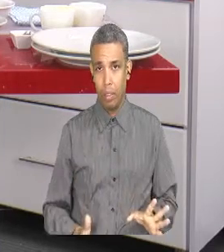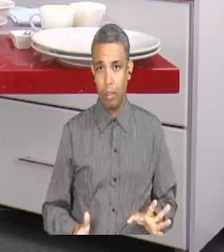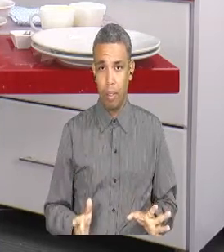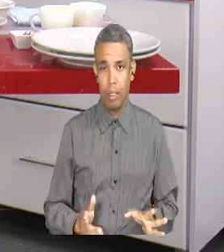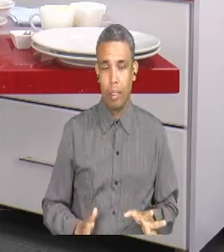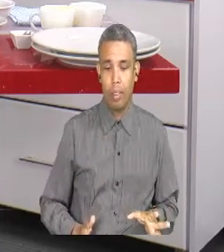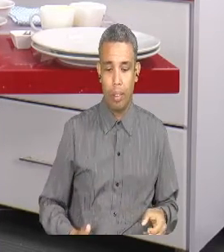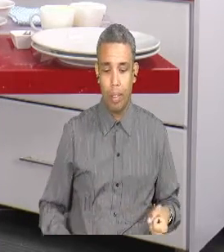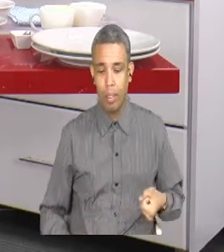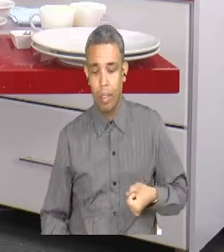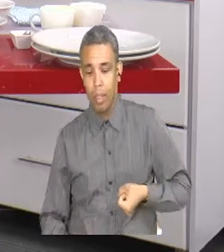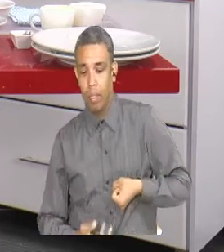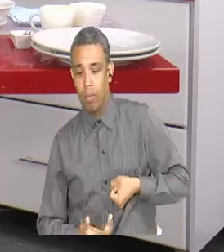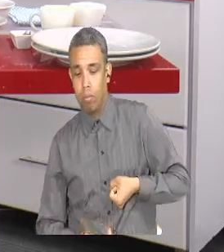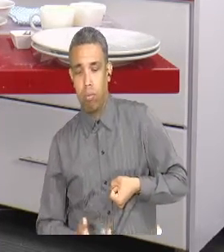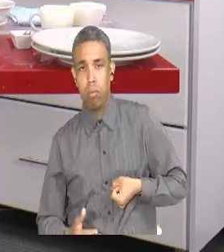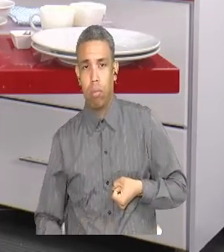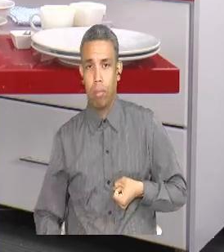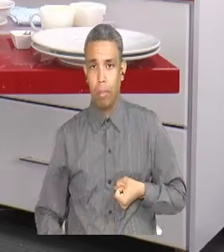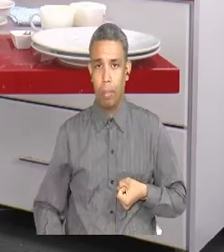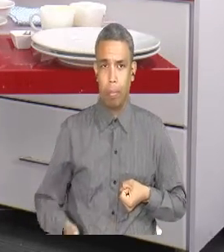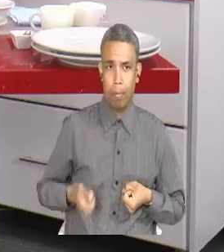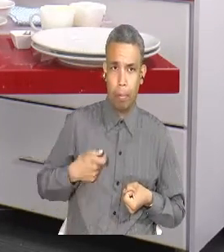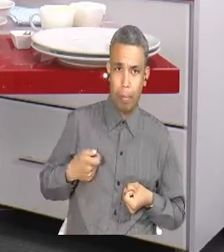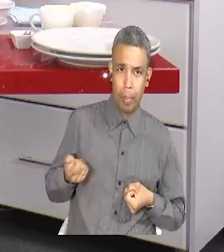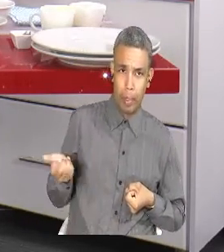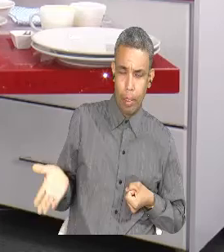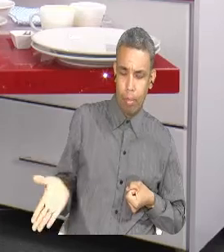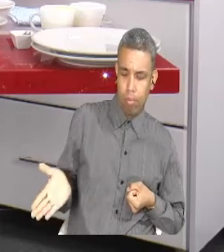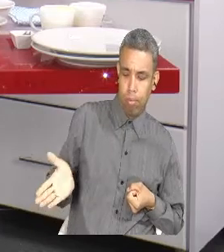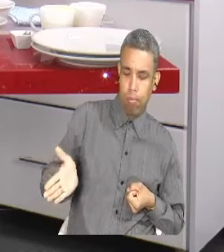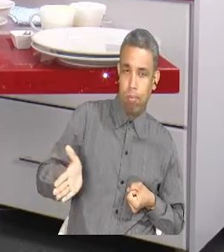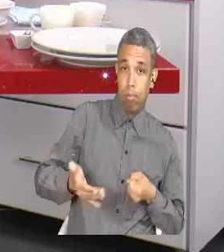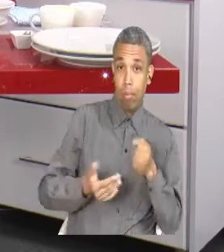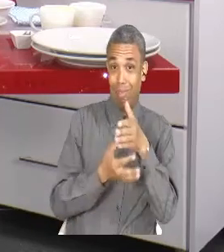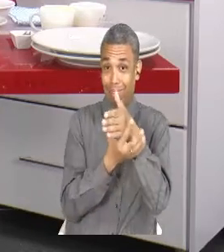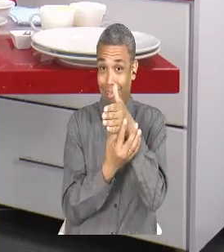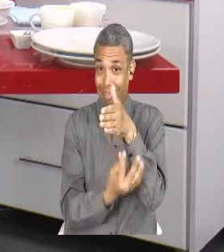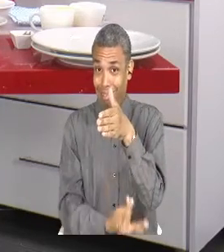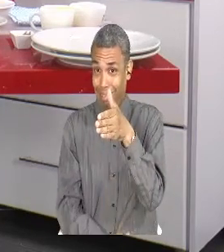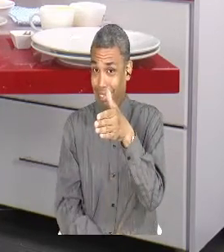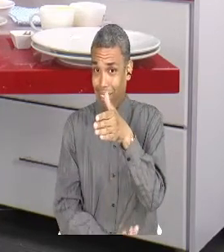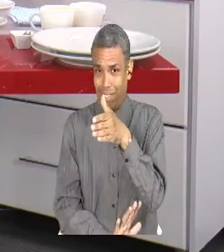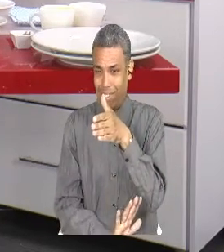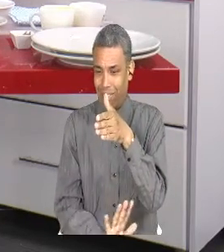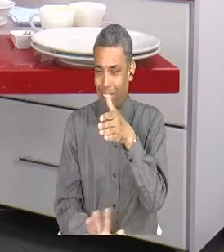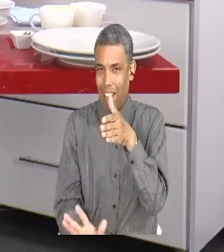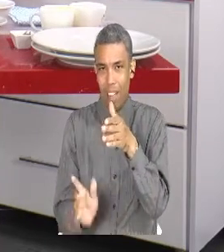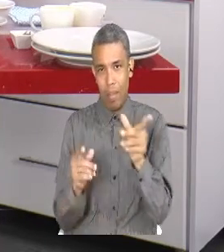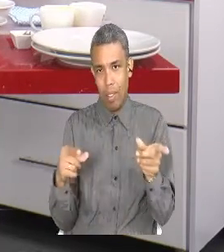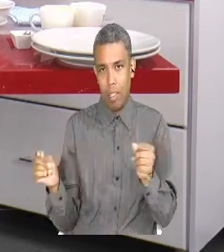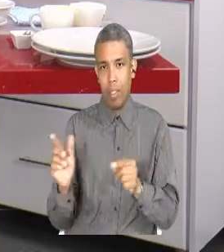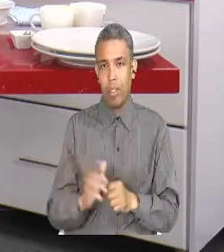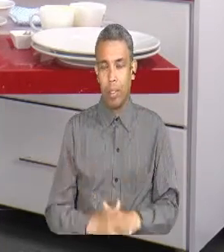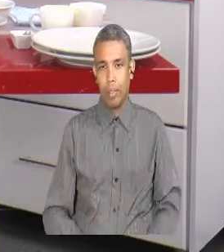de De por sí, de cuando sube es cuando ya uno sabe que el aceite está listo, ¿no? Está en su sí. punto.